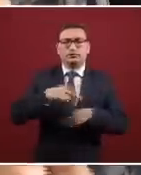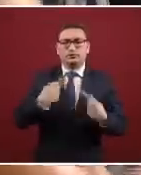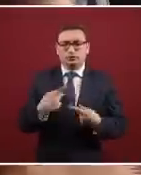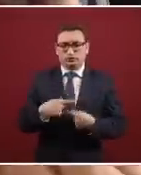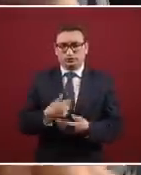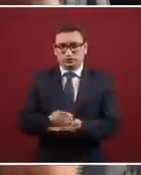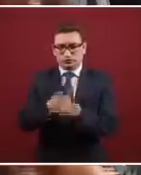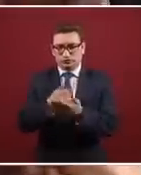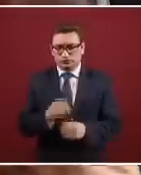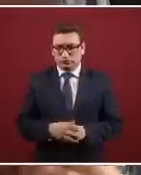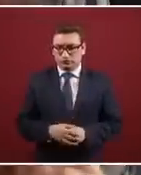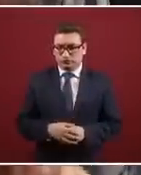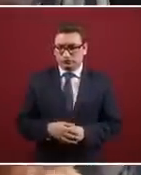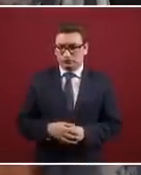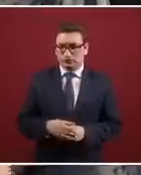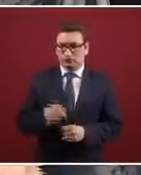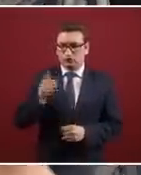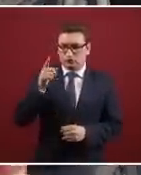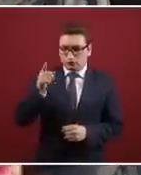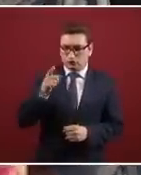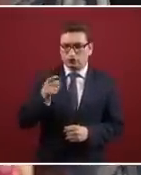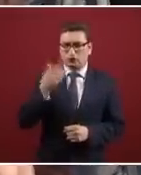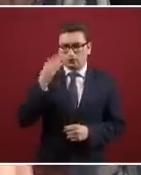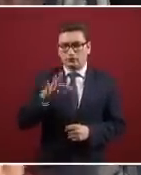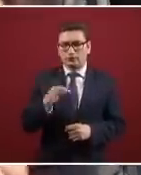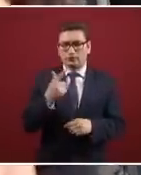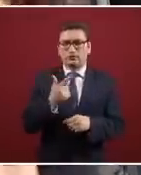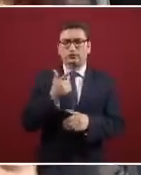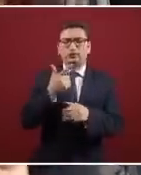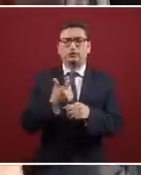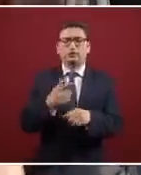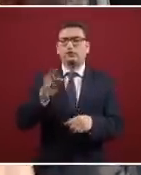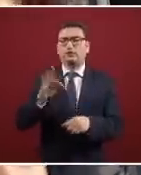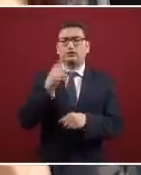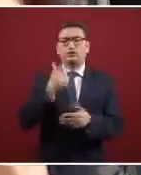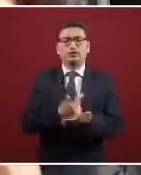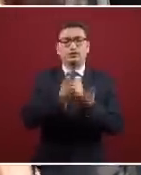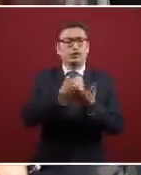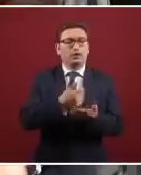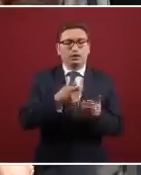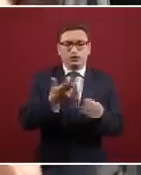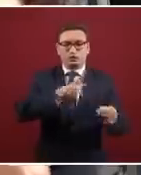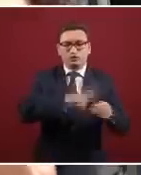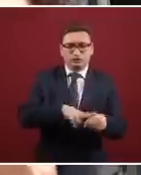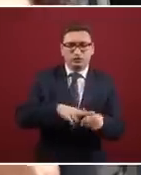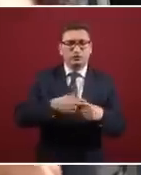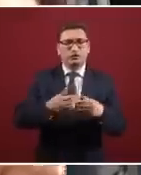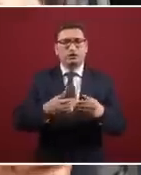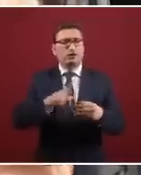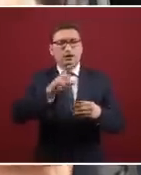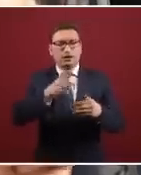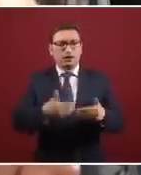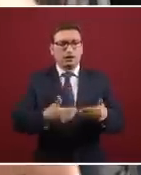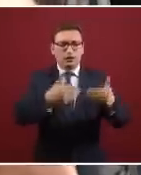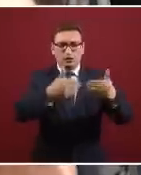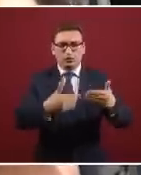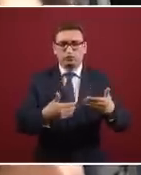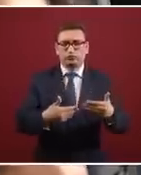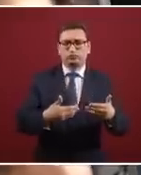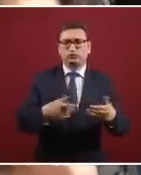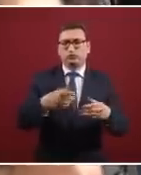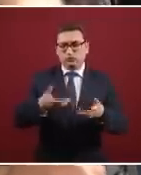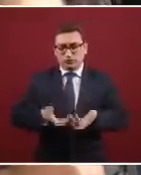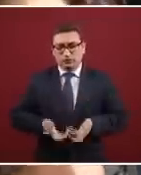Dos hospitales están haciendo, gracias a los apoyos que está dando federal, dos hospitales. Está haciendo las presas, dos presas,